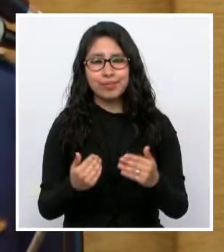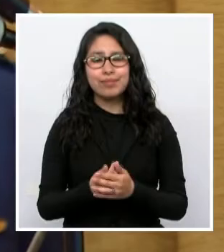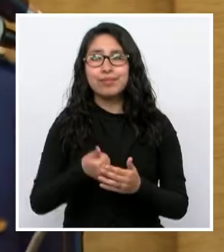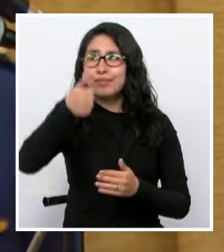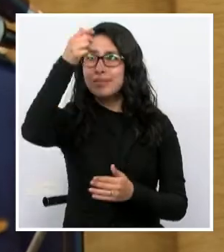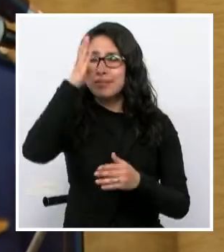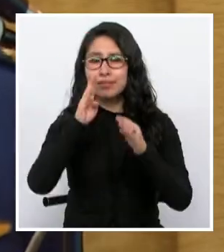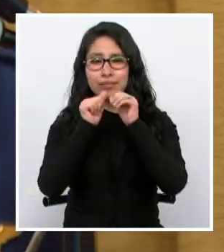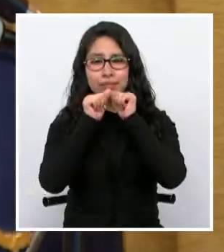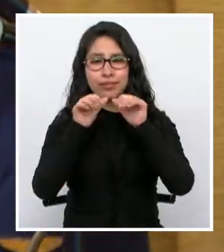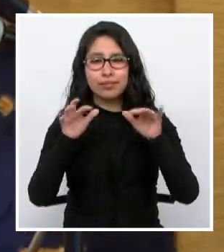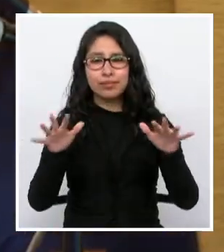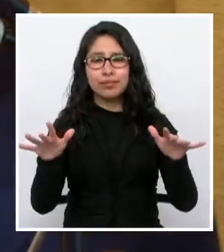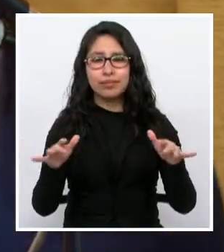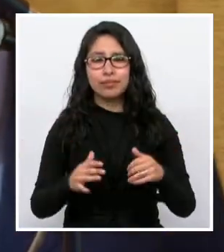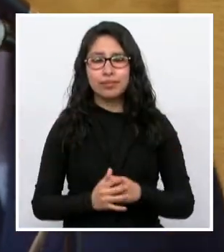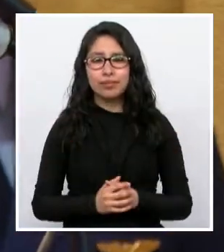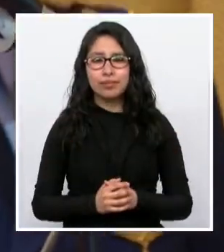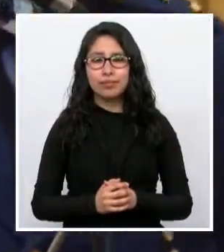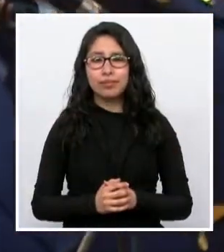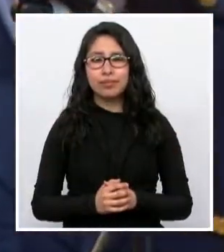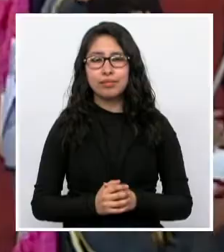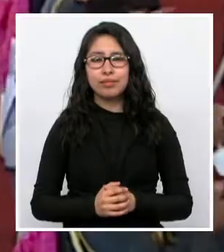los bendiga.